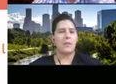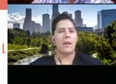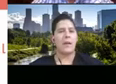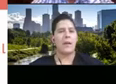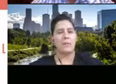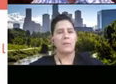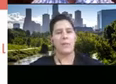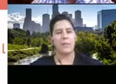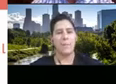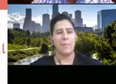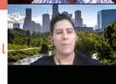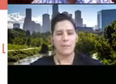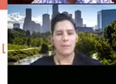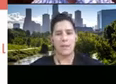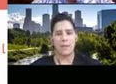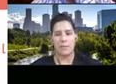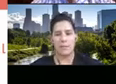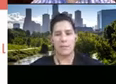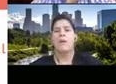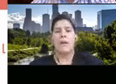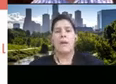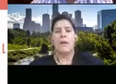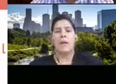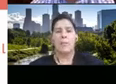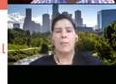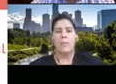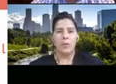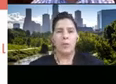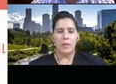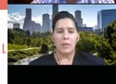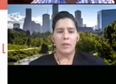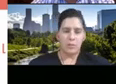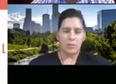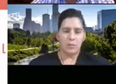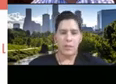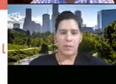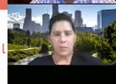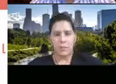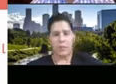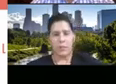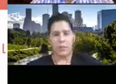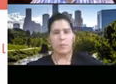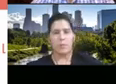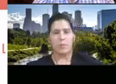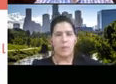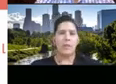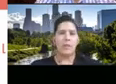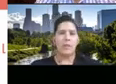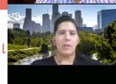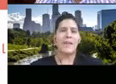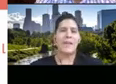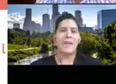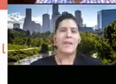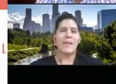las principales empresas destinadas a este sector. El aeropuerto intercontinental Bush, que es el aeropuerto principal y que es uno de los aeropuertos